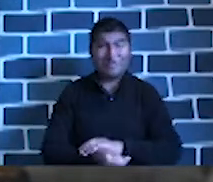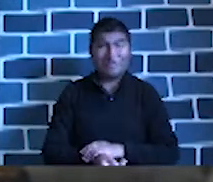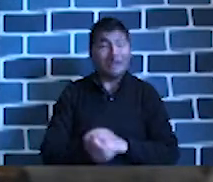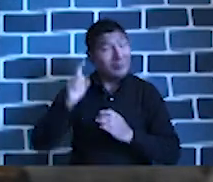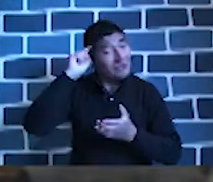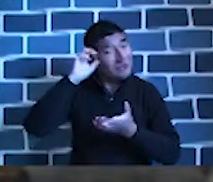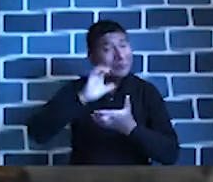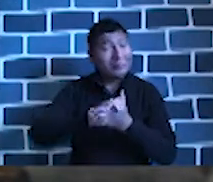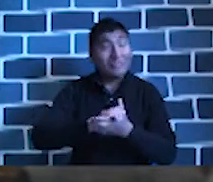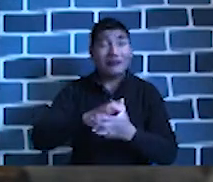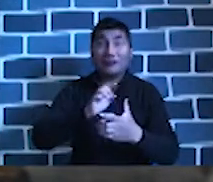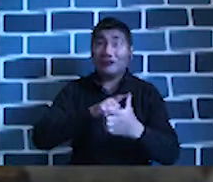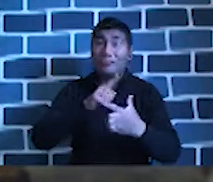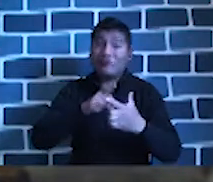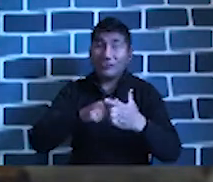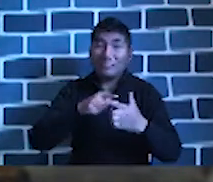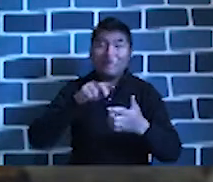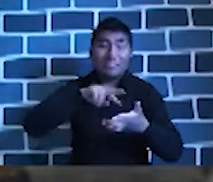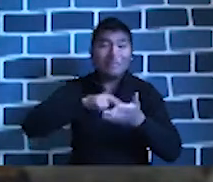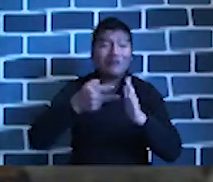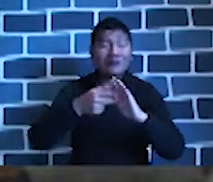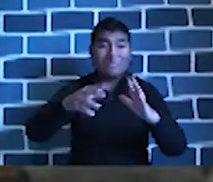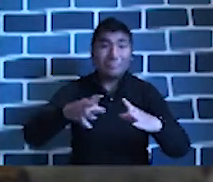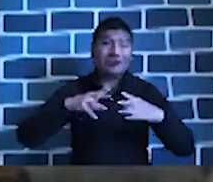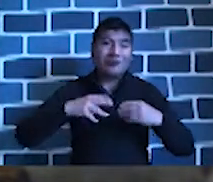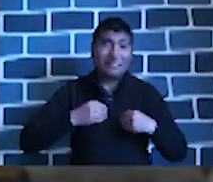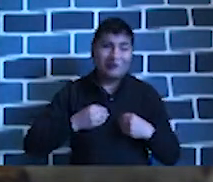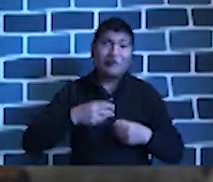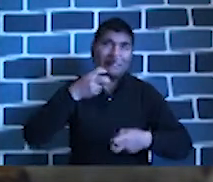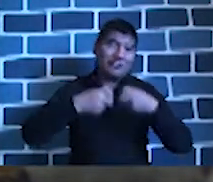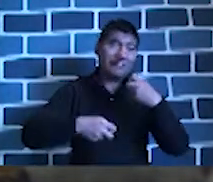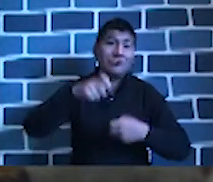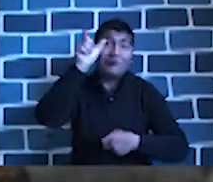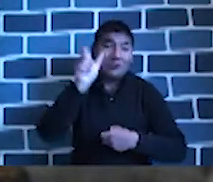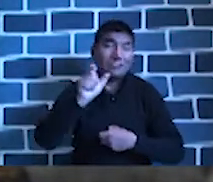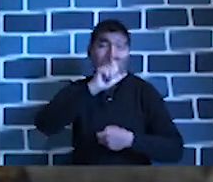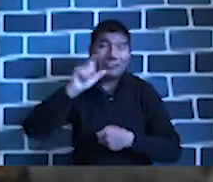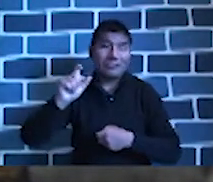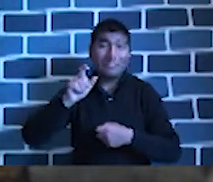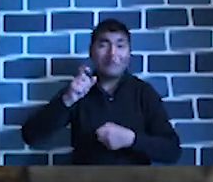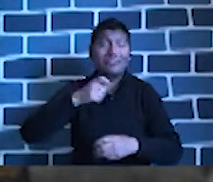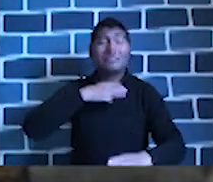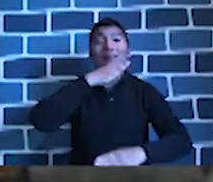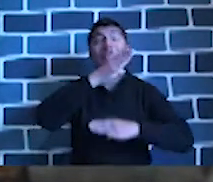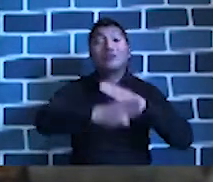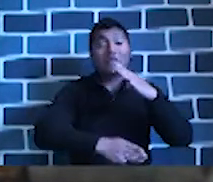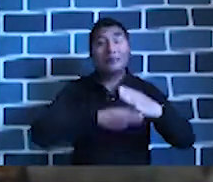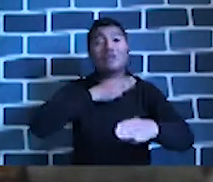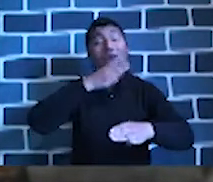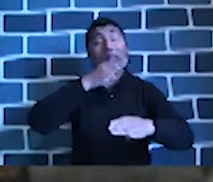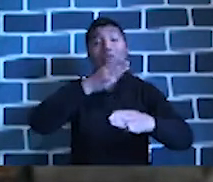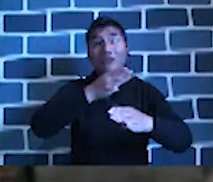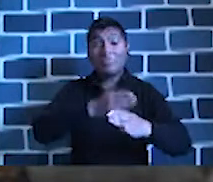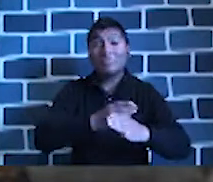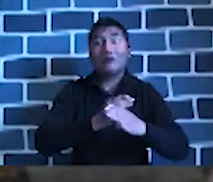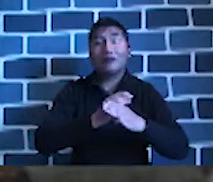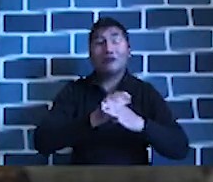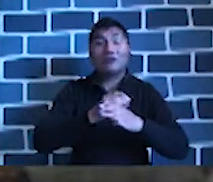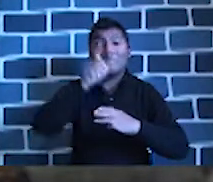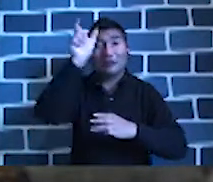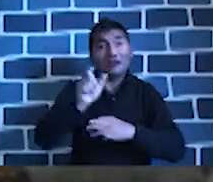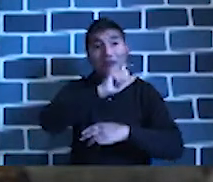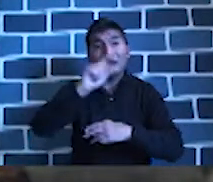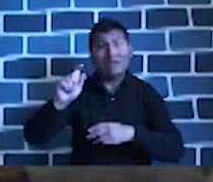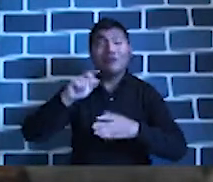Creer entonces es aceptar el escándalo de la cruz para que el mundo, que la cruz que para el